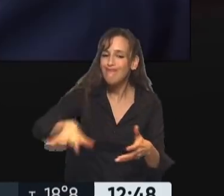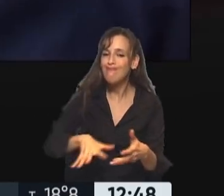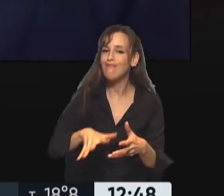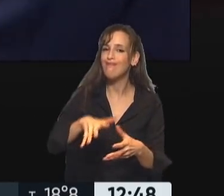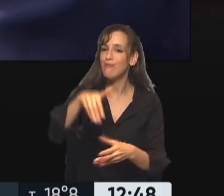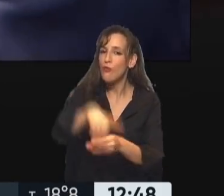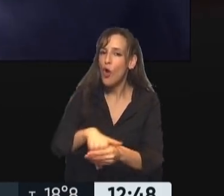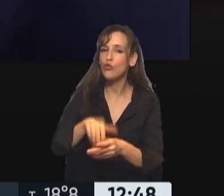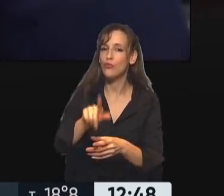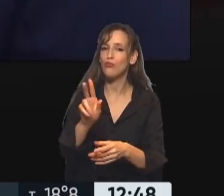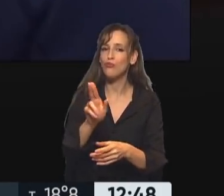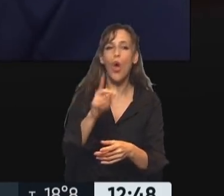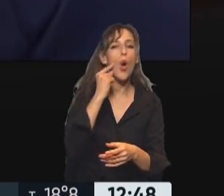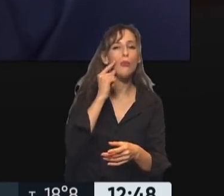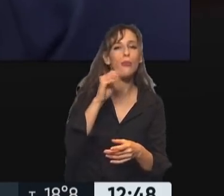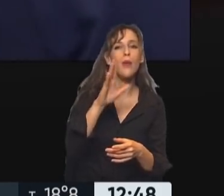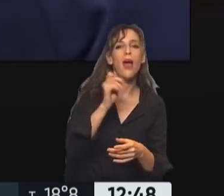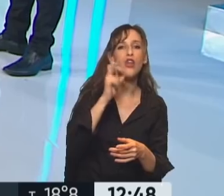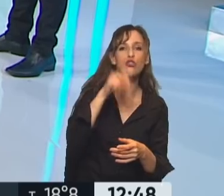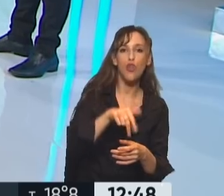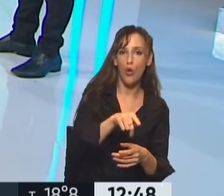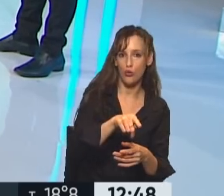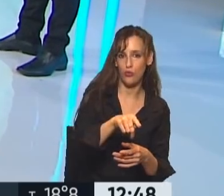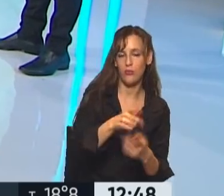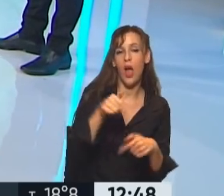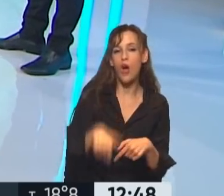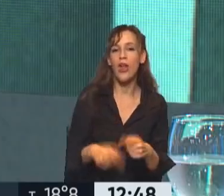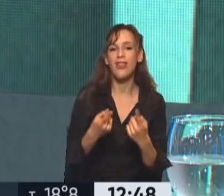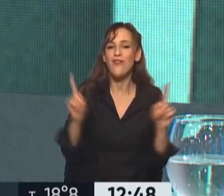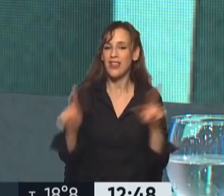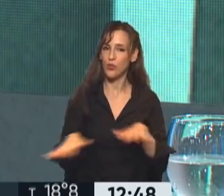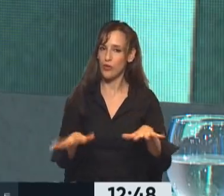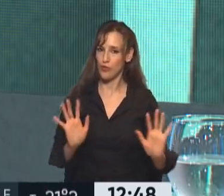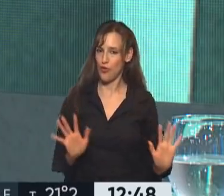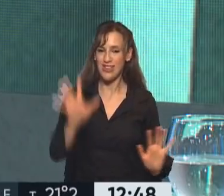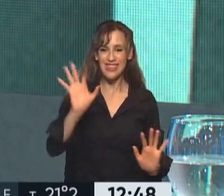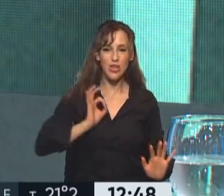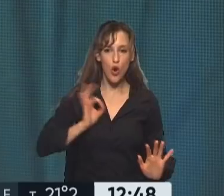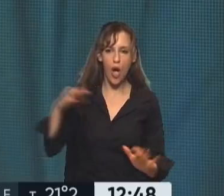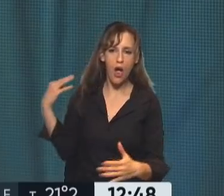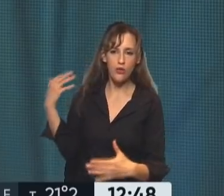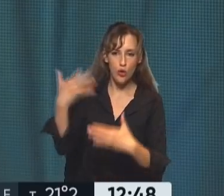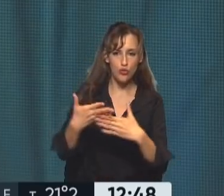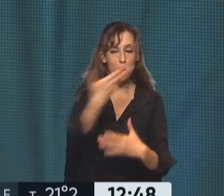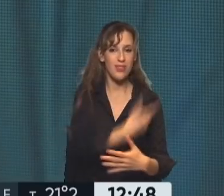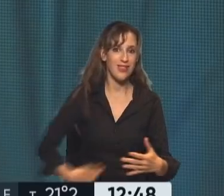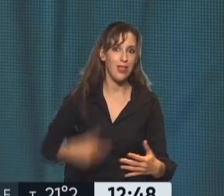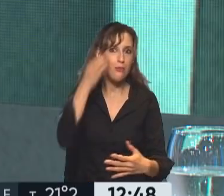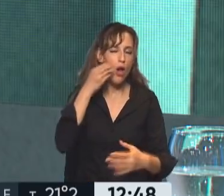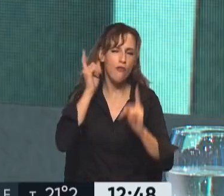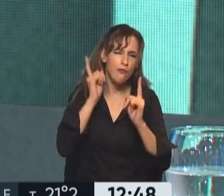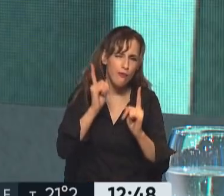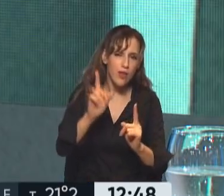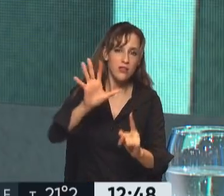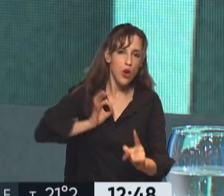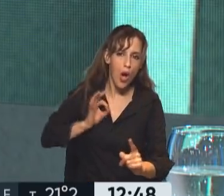ya no estamos entre República versus fascismo, sino estamos en otro escenario con 5 años de Macron, el boleto picado, ¿no? De algunos sectores del